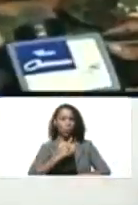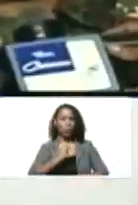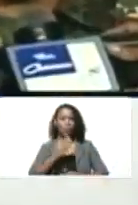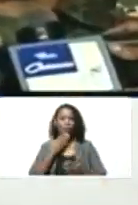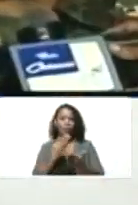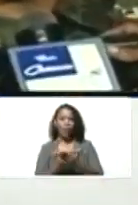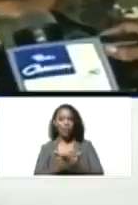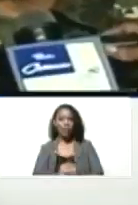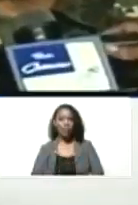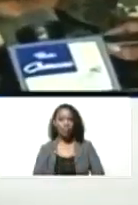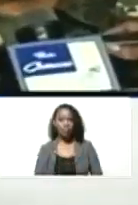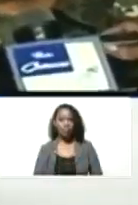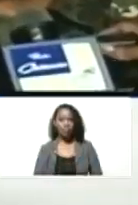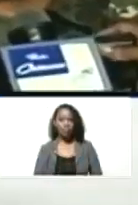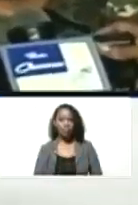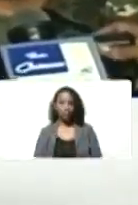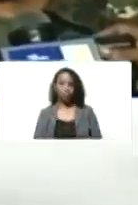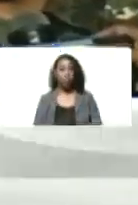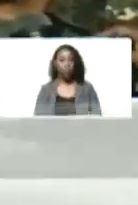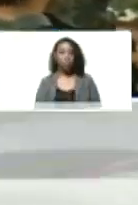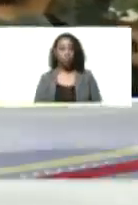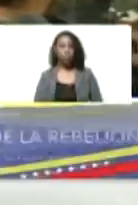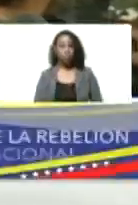Muchas gracias.